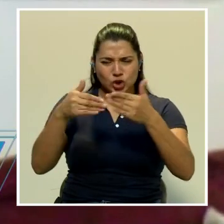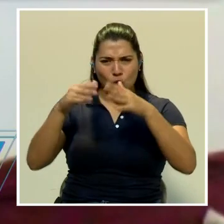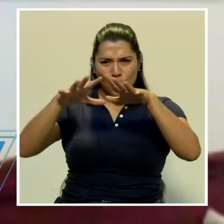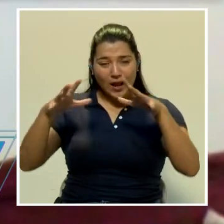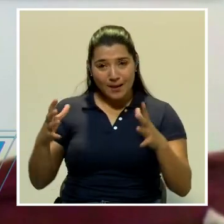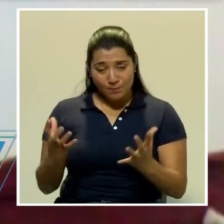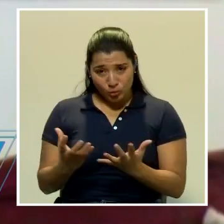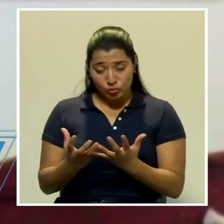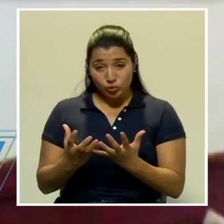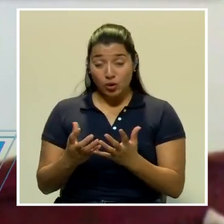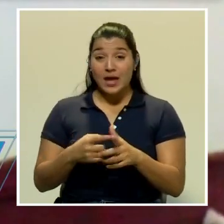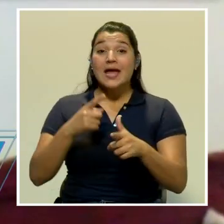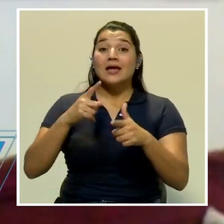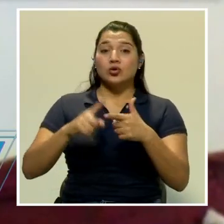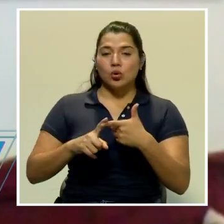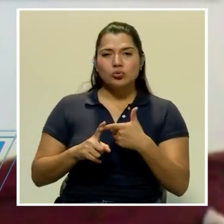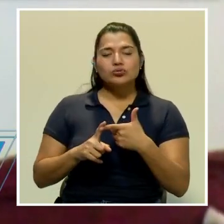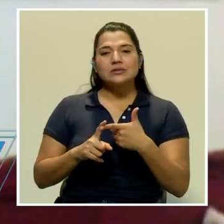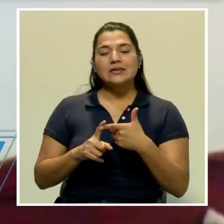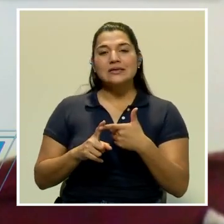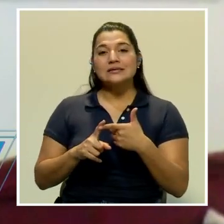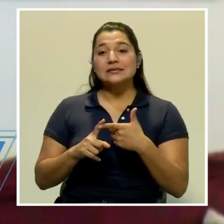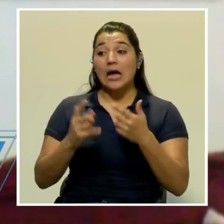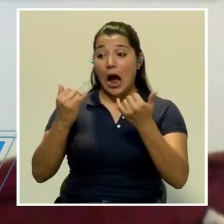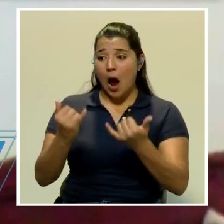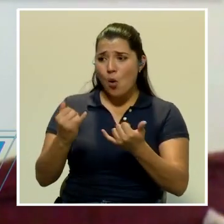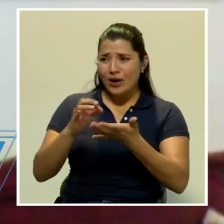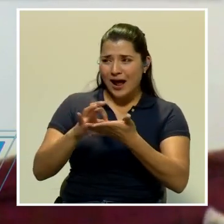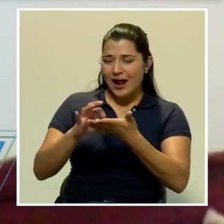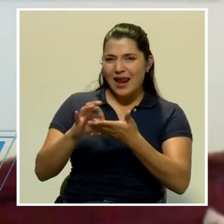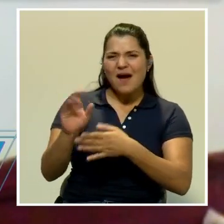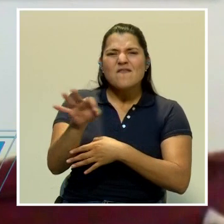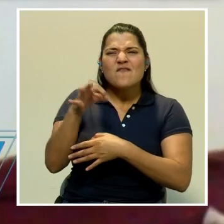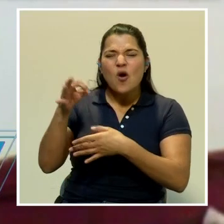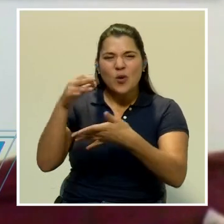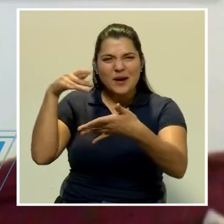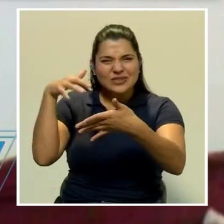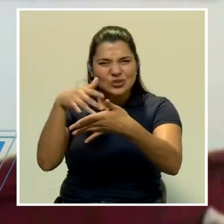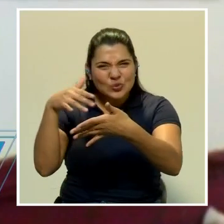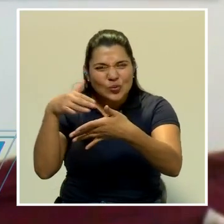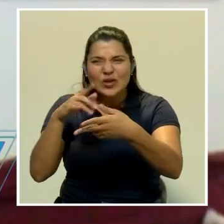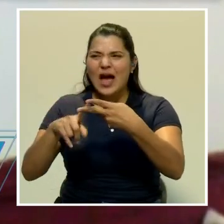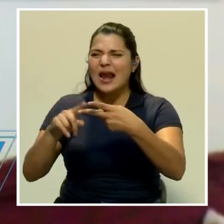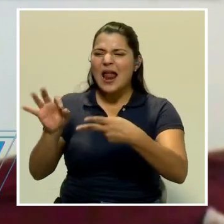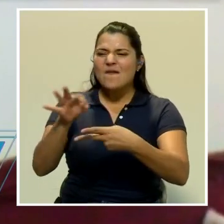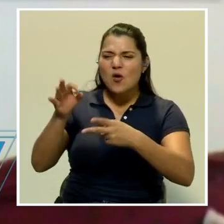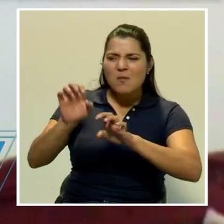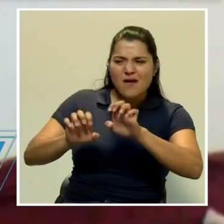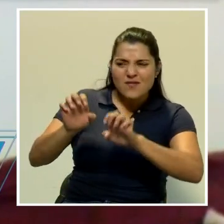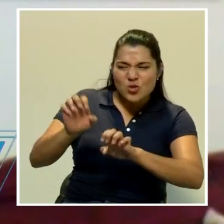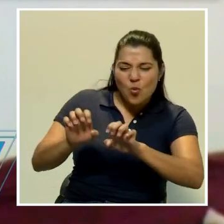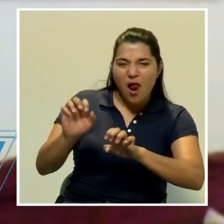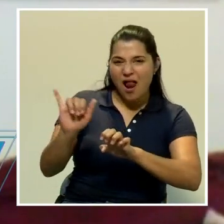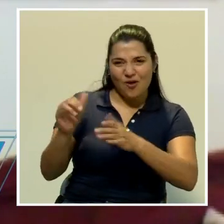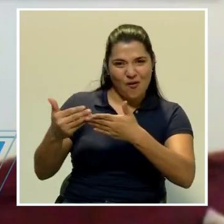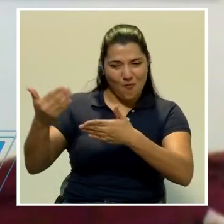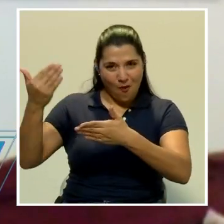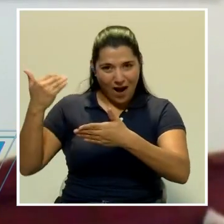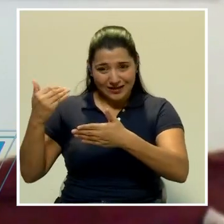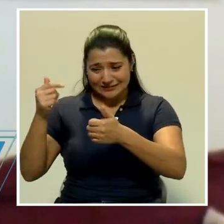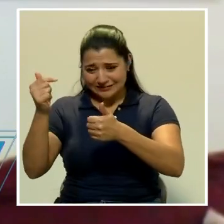de que la escuela como la conocíamos y el currículum como lo conocíamos y la evaluación como la conocíamos, en la forma en que lo